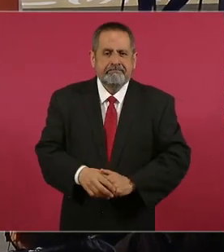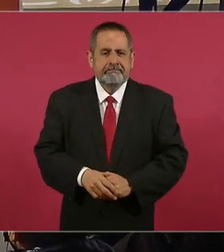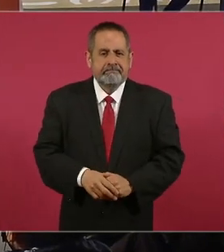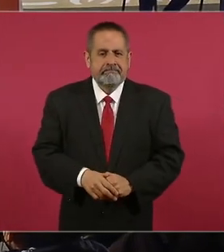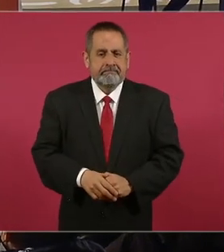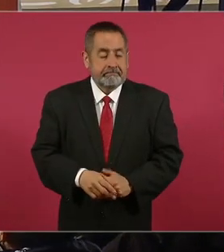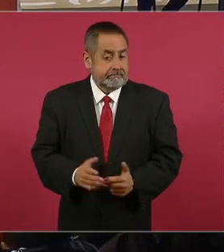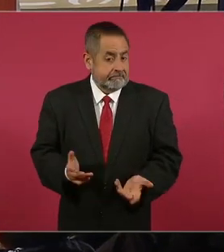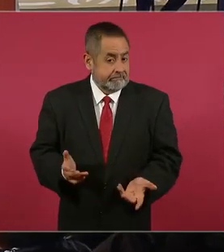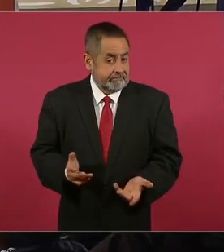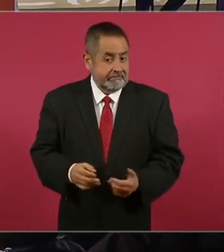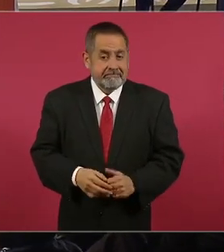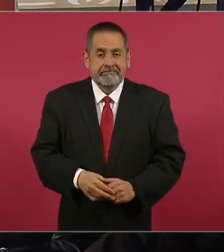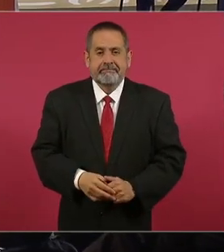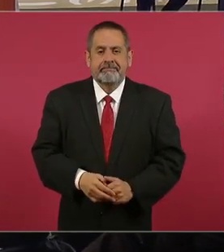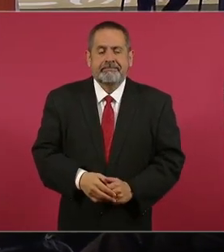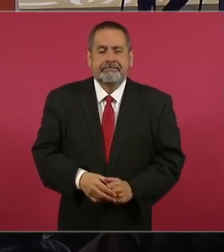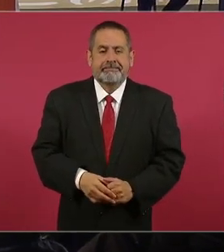Pero